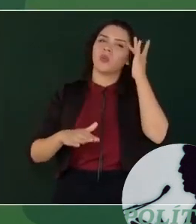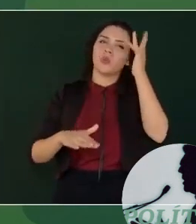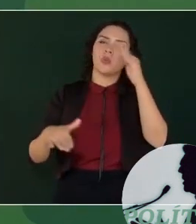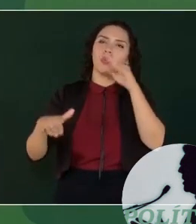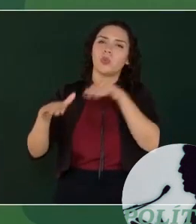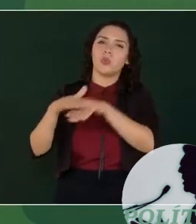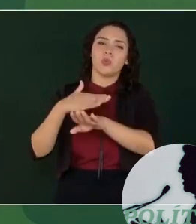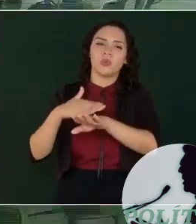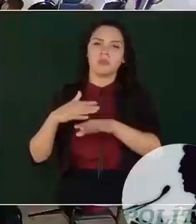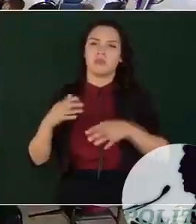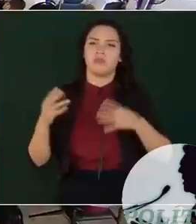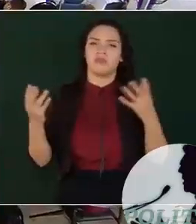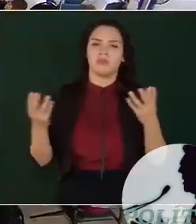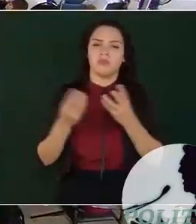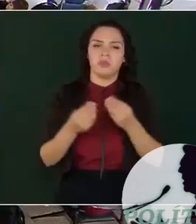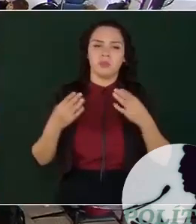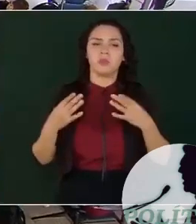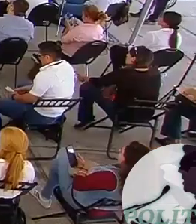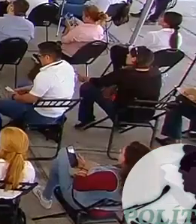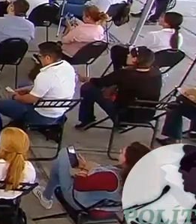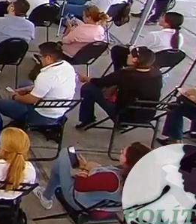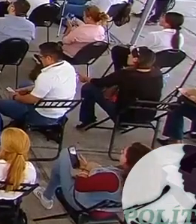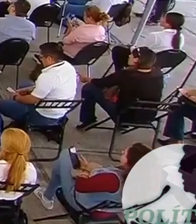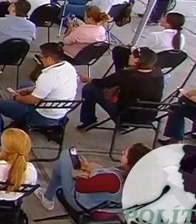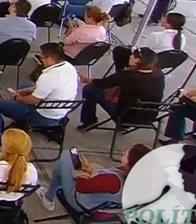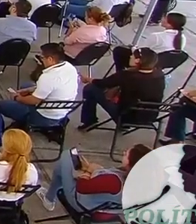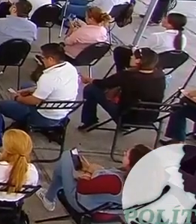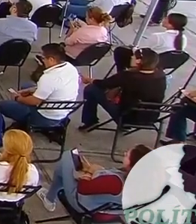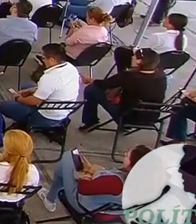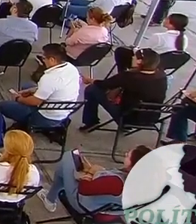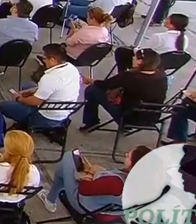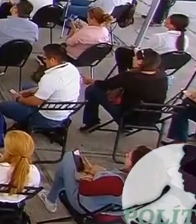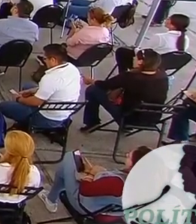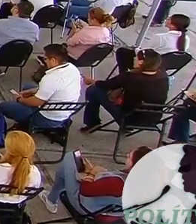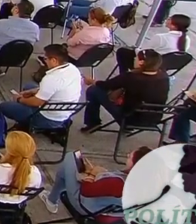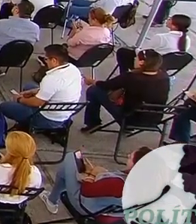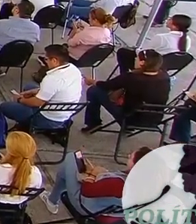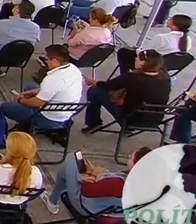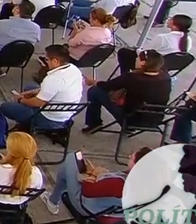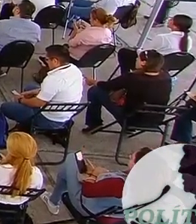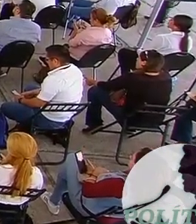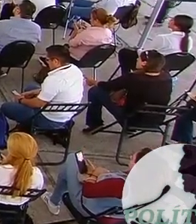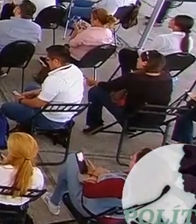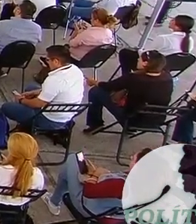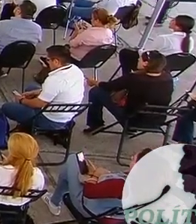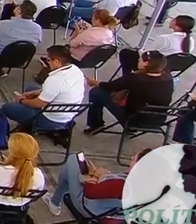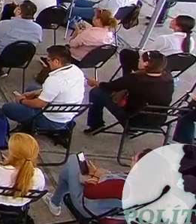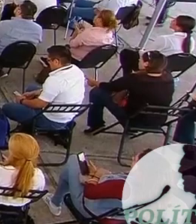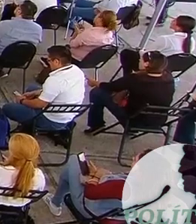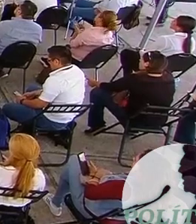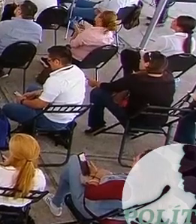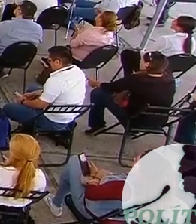con esos delincuentes vestidos de policía a combatir a otra banda.